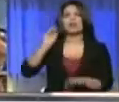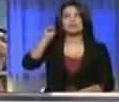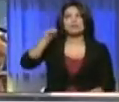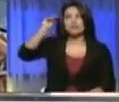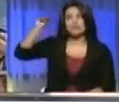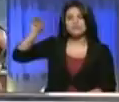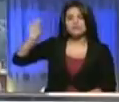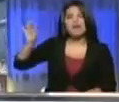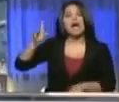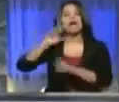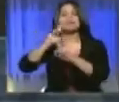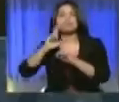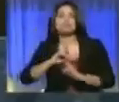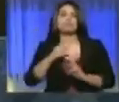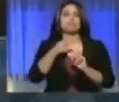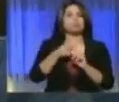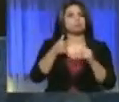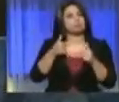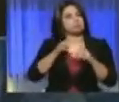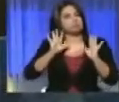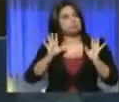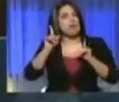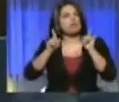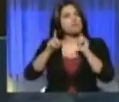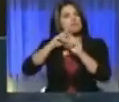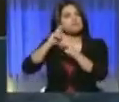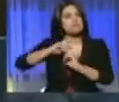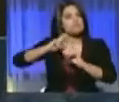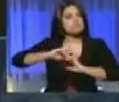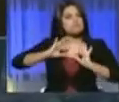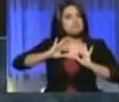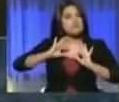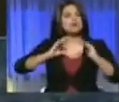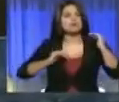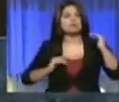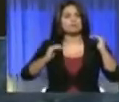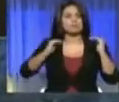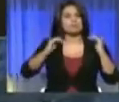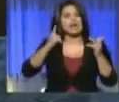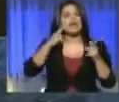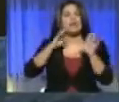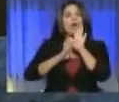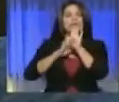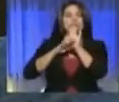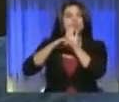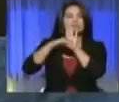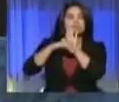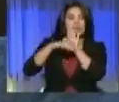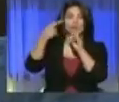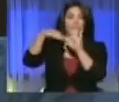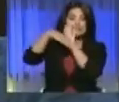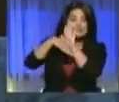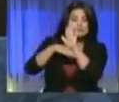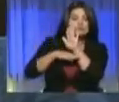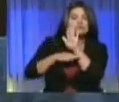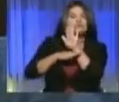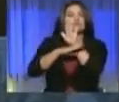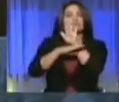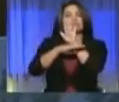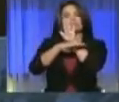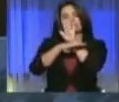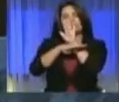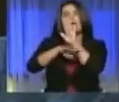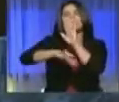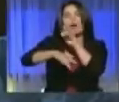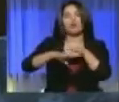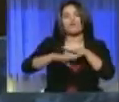unos primeros resultados bien positivos. La recuperación de un equilibrio, aunque bajo, del precio y